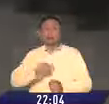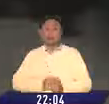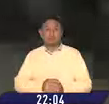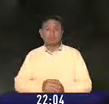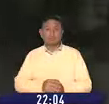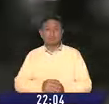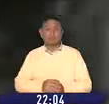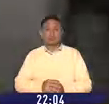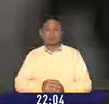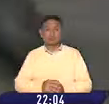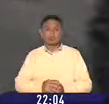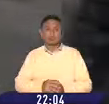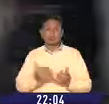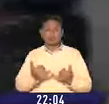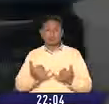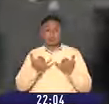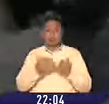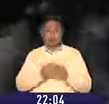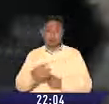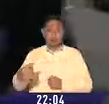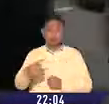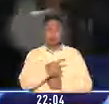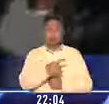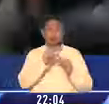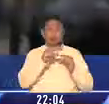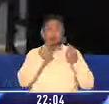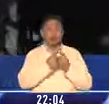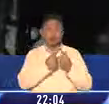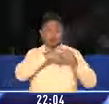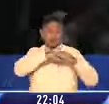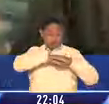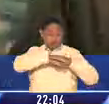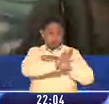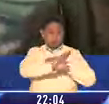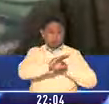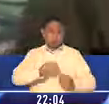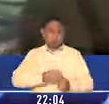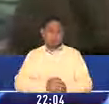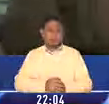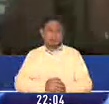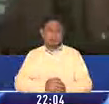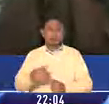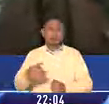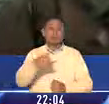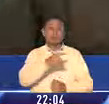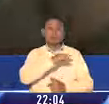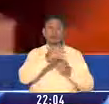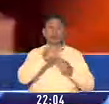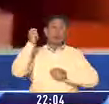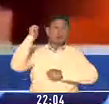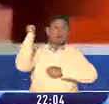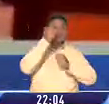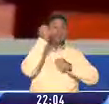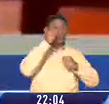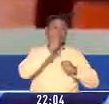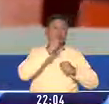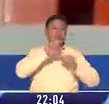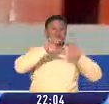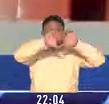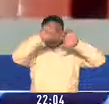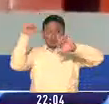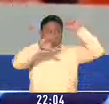En esta ocasión, aquella tropa que logró ingresar buscó a través de paredes, murales y en tantos